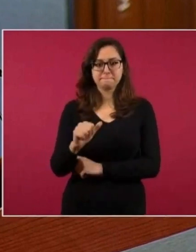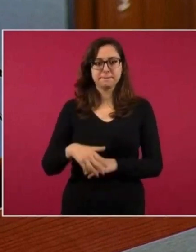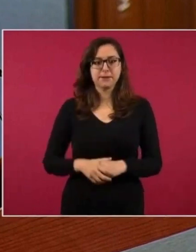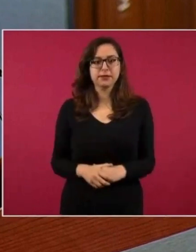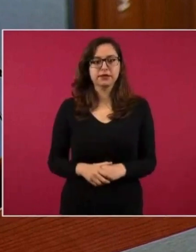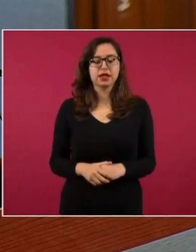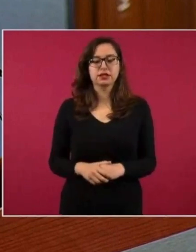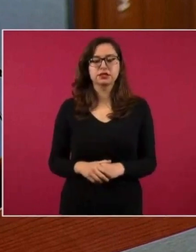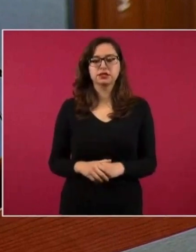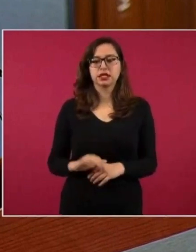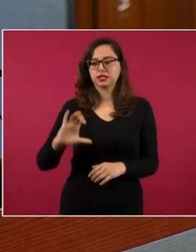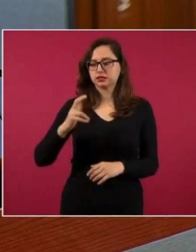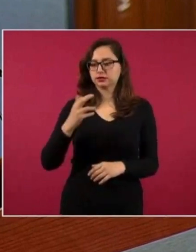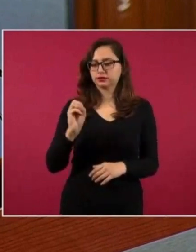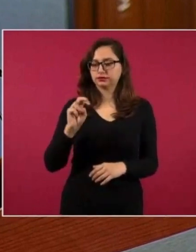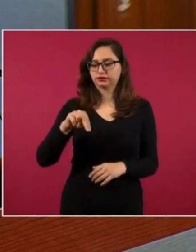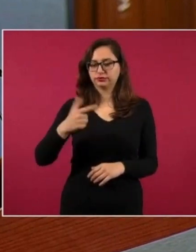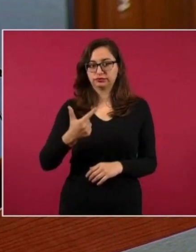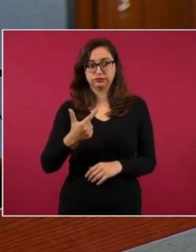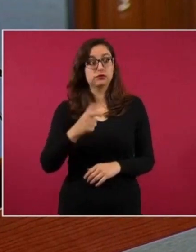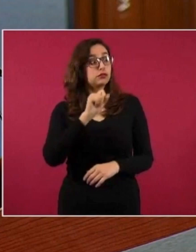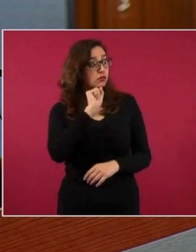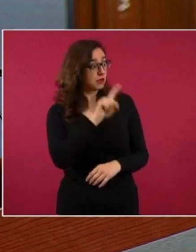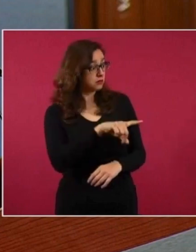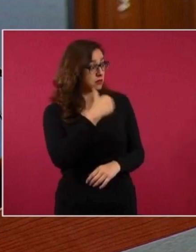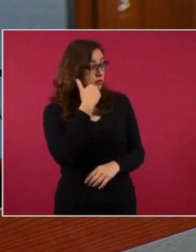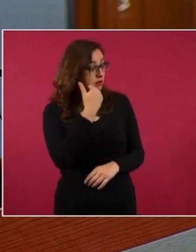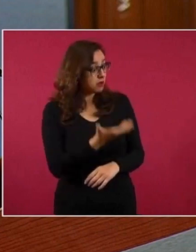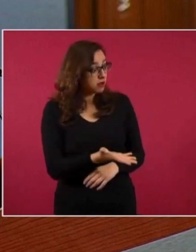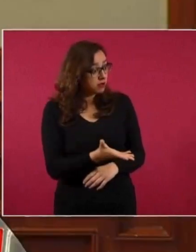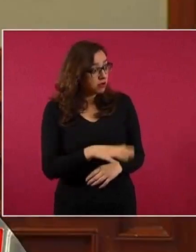Osorio Chón. ¿Él también?